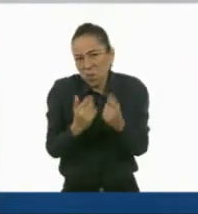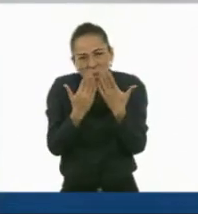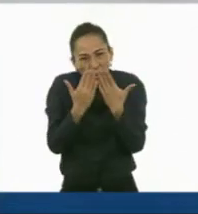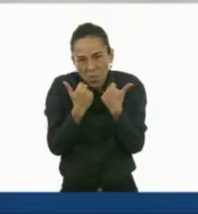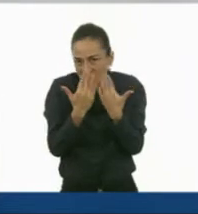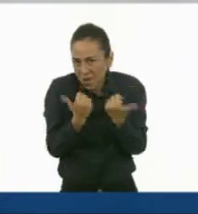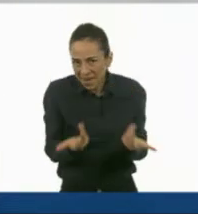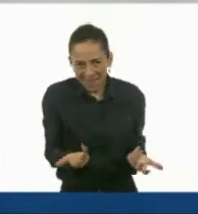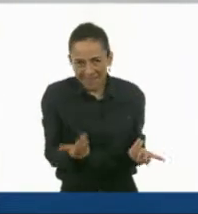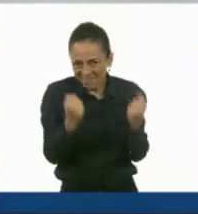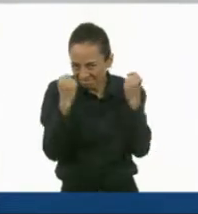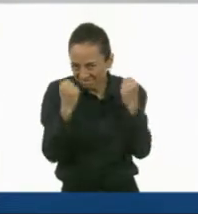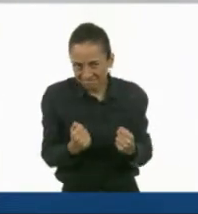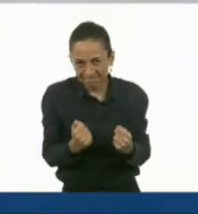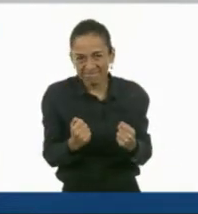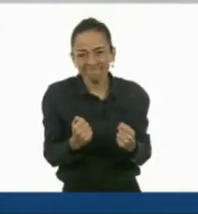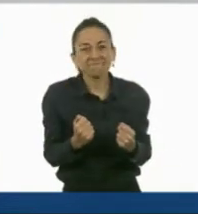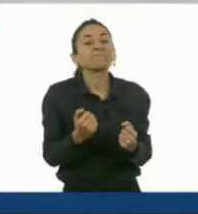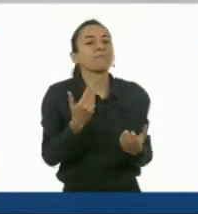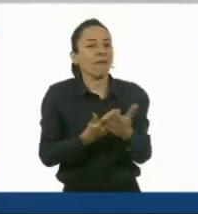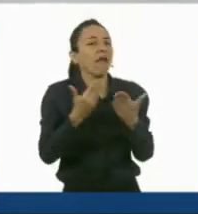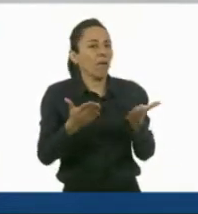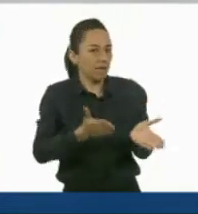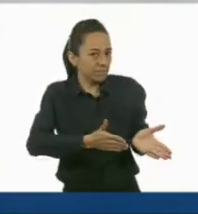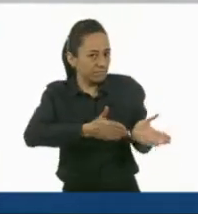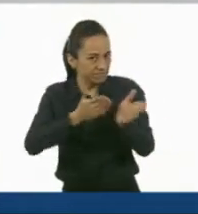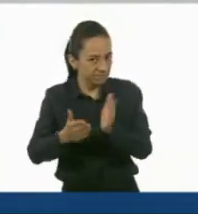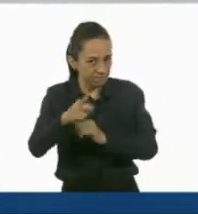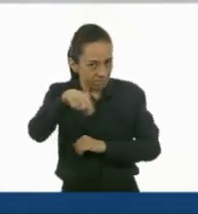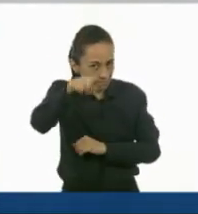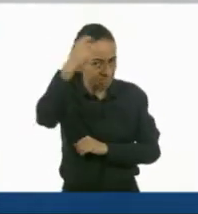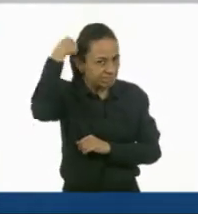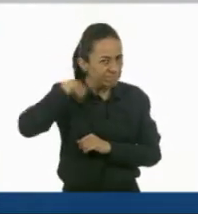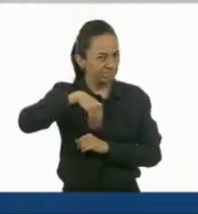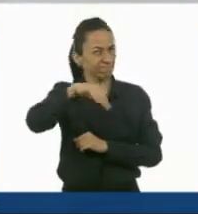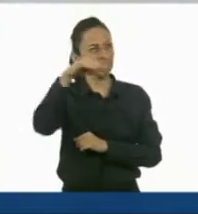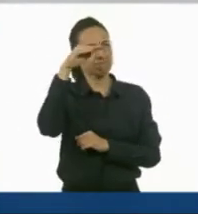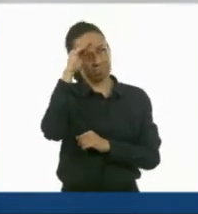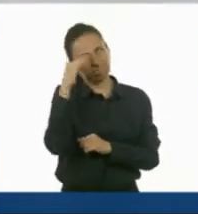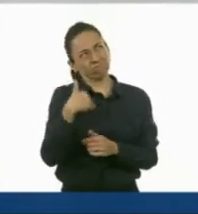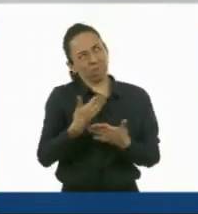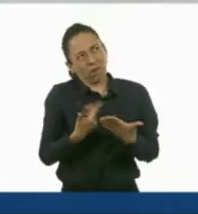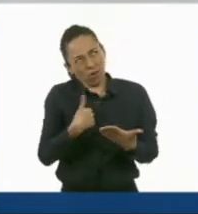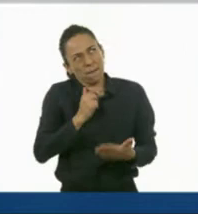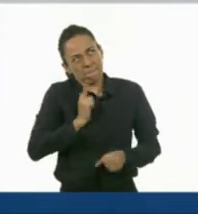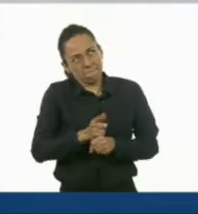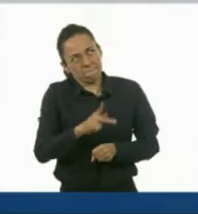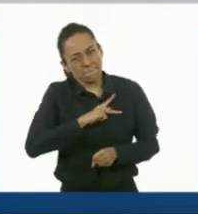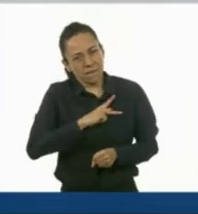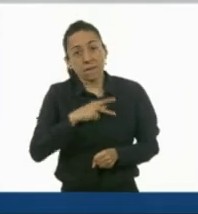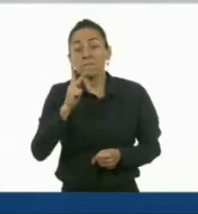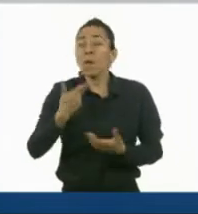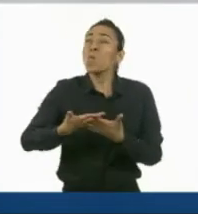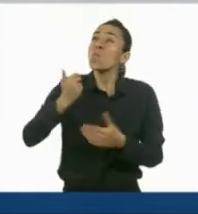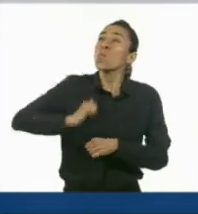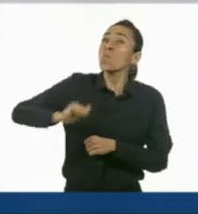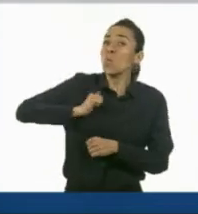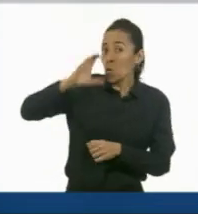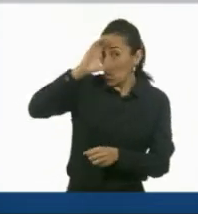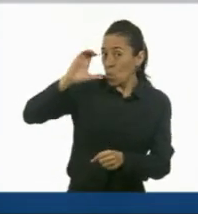alimentos. Ahora piensen la importancia que tenían para las culturas de antes. Por